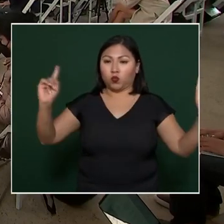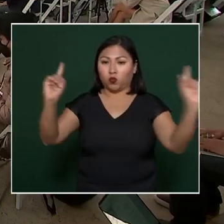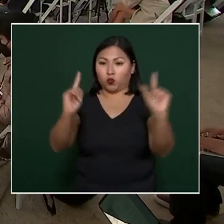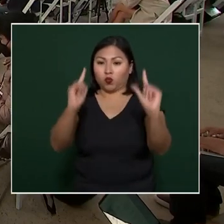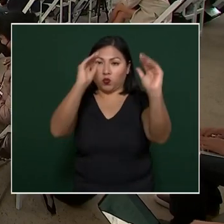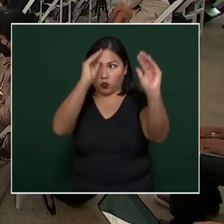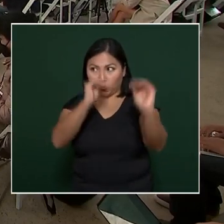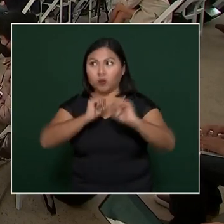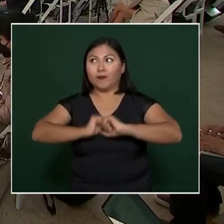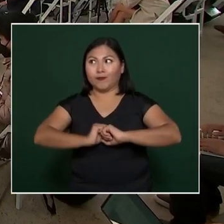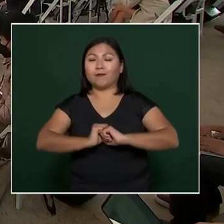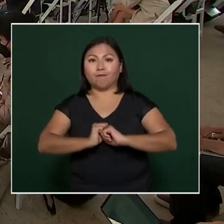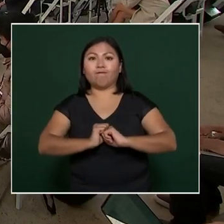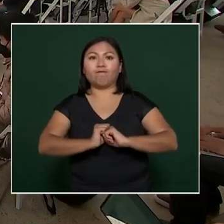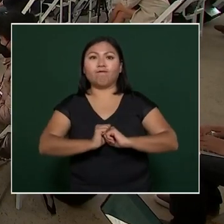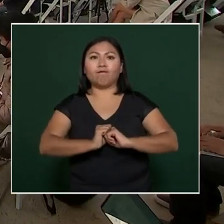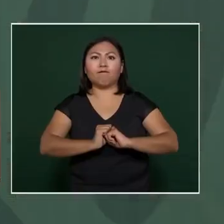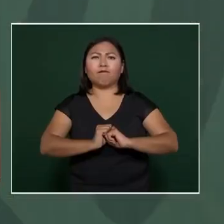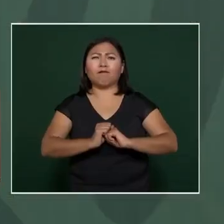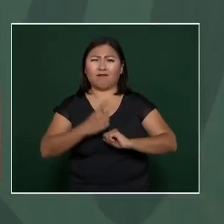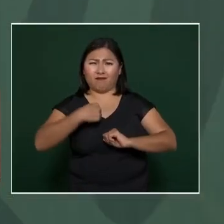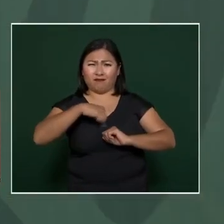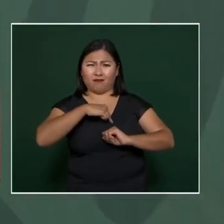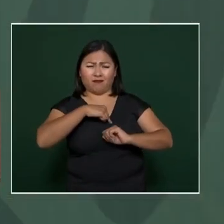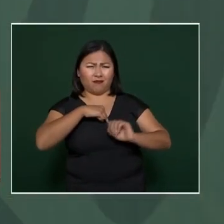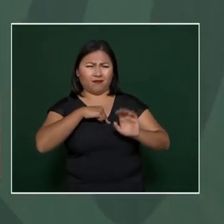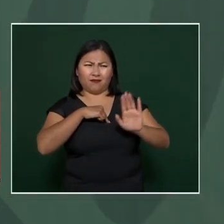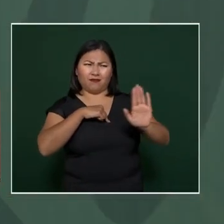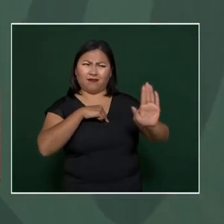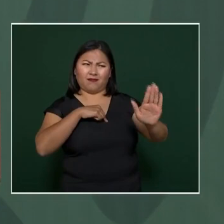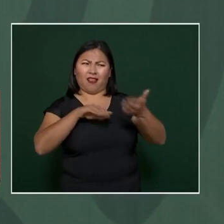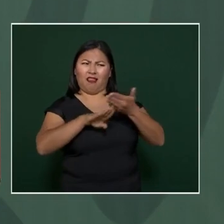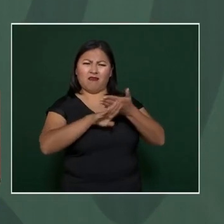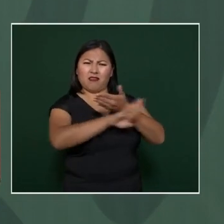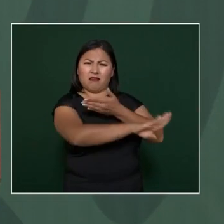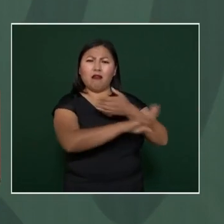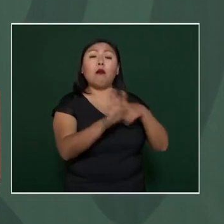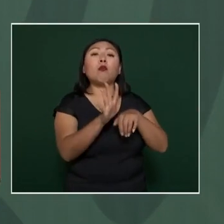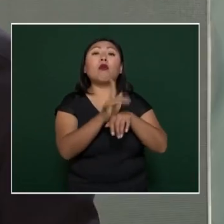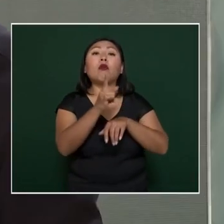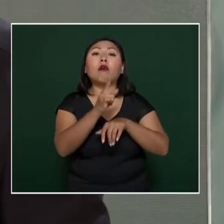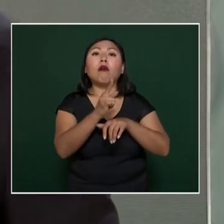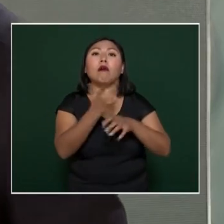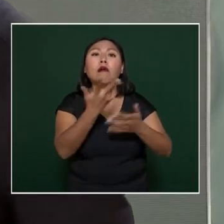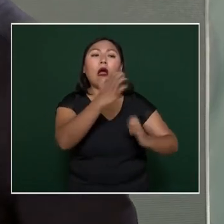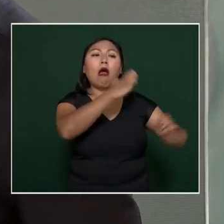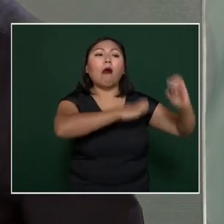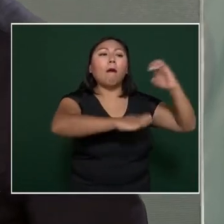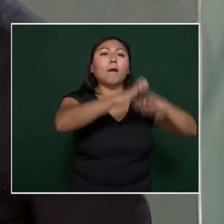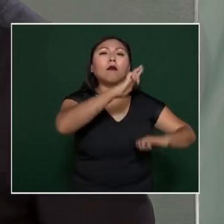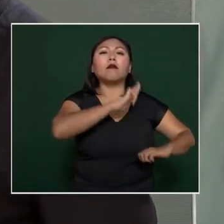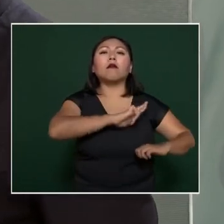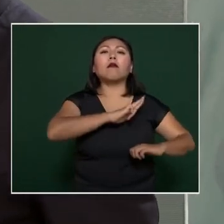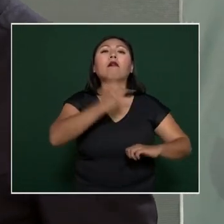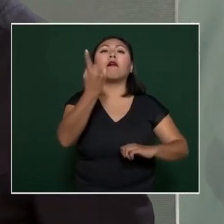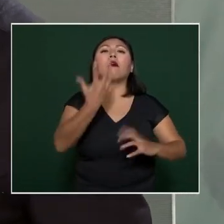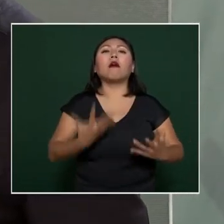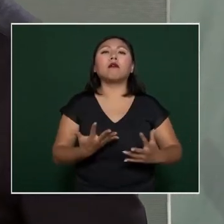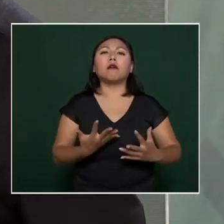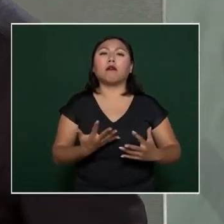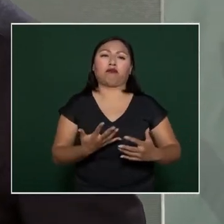porque salen las obras muy caras mucho muy caras